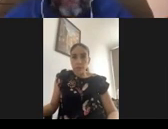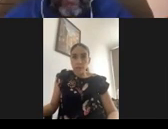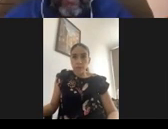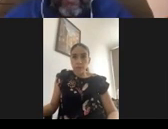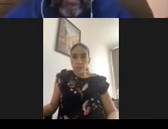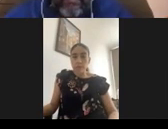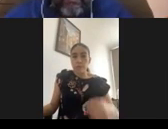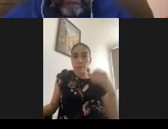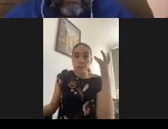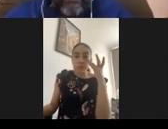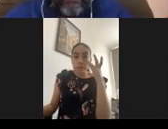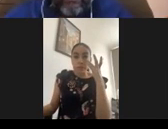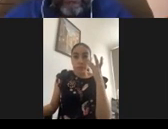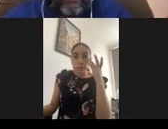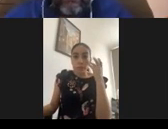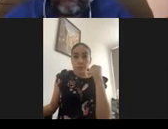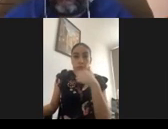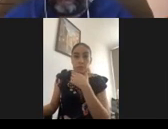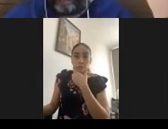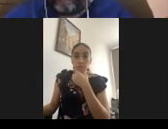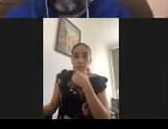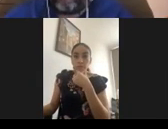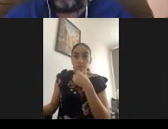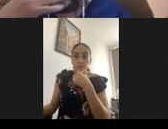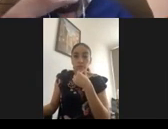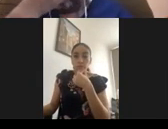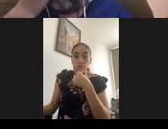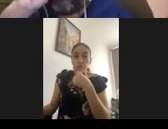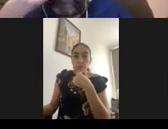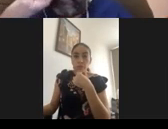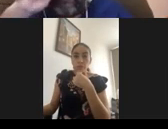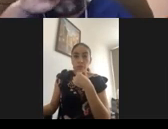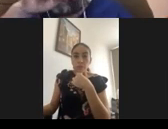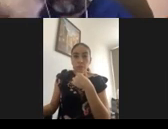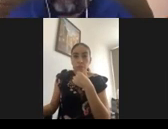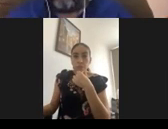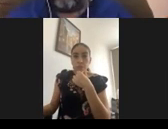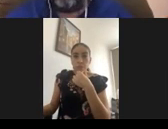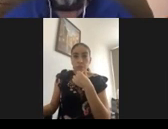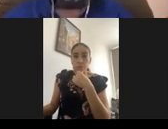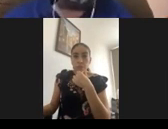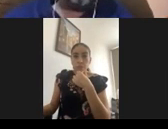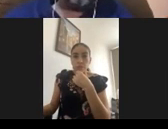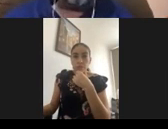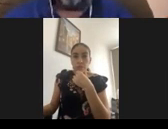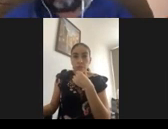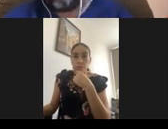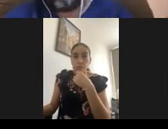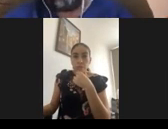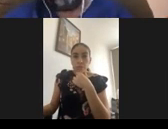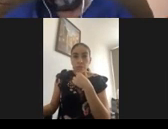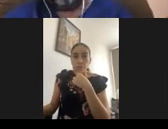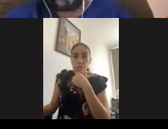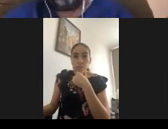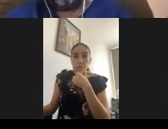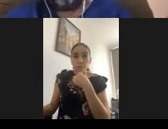dijo Alejandro, creo que quedó muy, muy claro, pero lo dijimos cuando estábamos haciendo 4S y aquí está la muestra. Parte